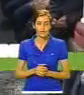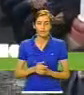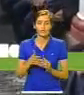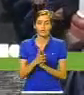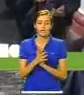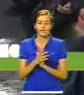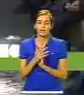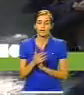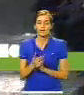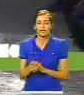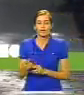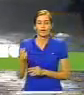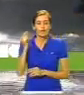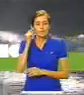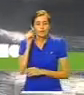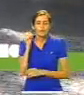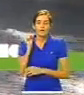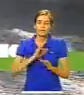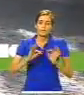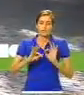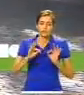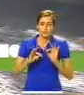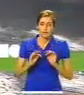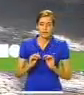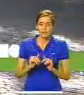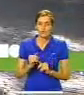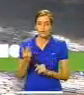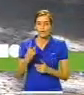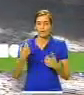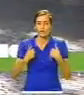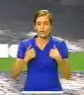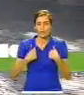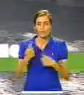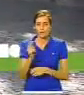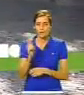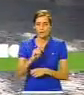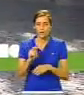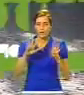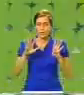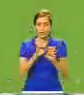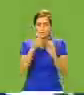monólogo se estará presentando 2 miércoles al mes, a partir de las 9 de la mañana durante todo el año.